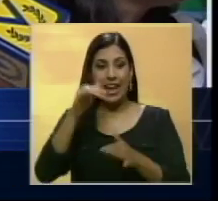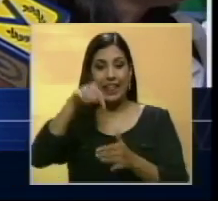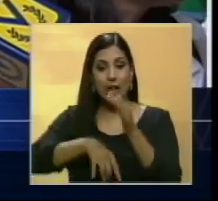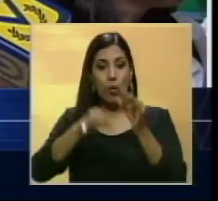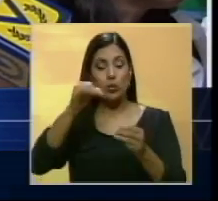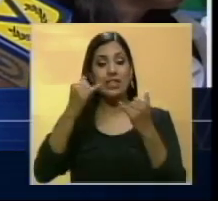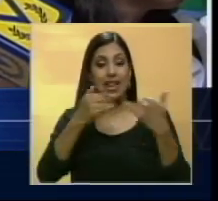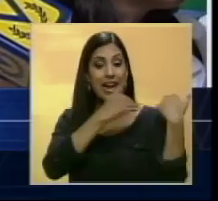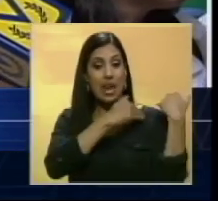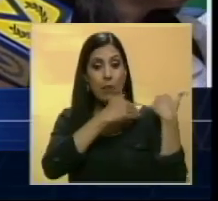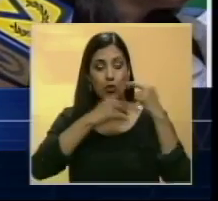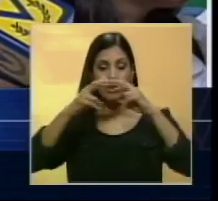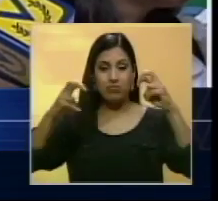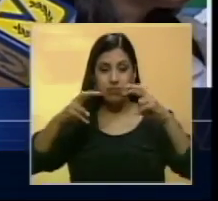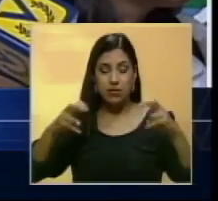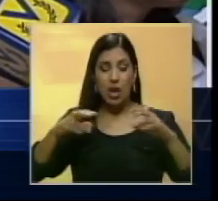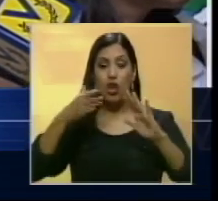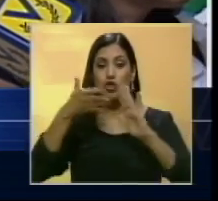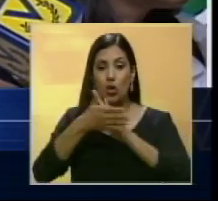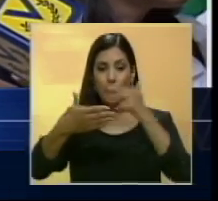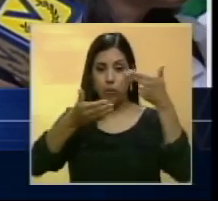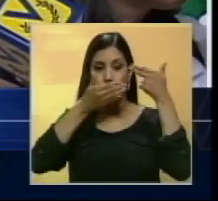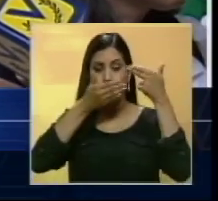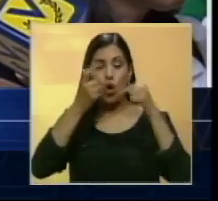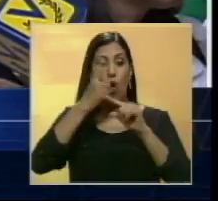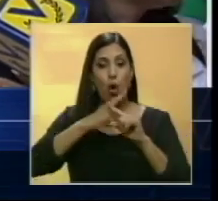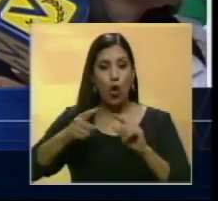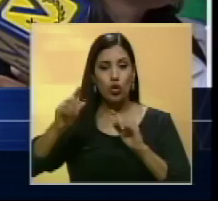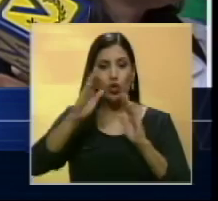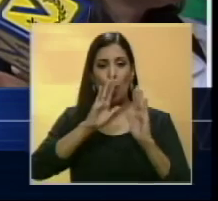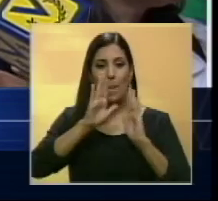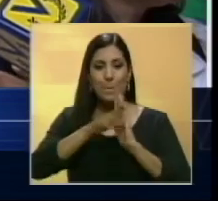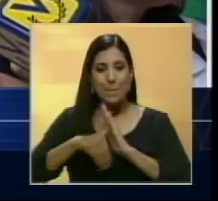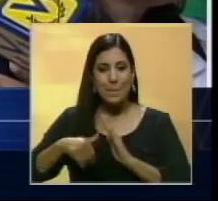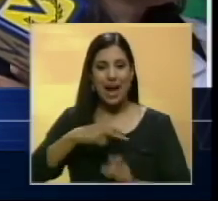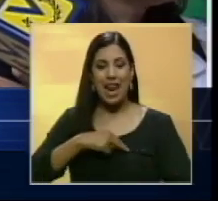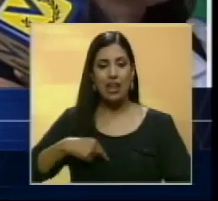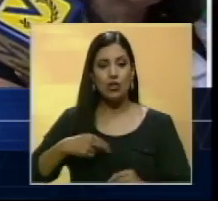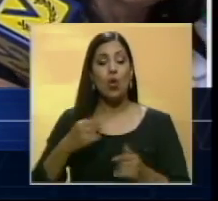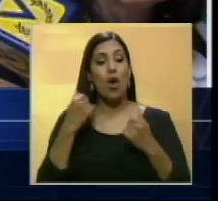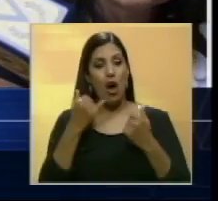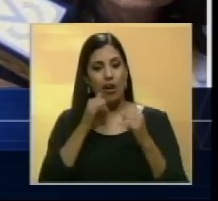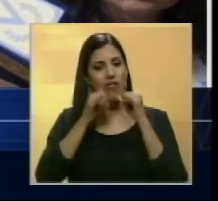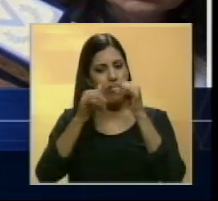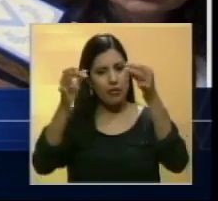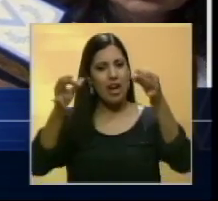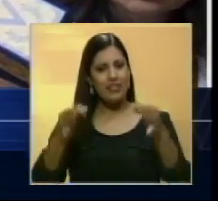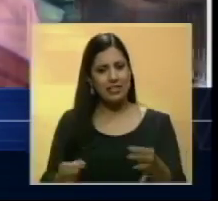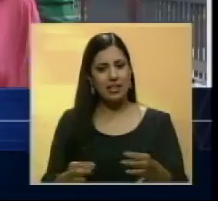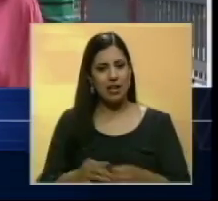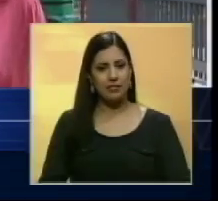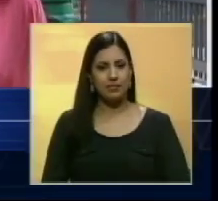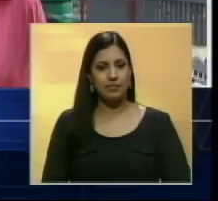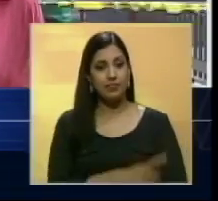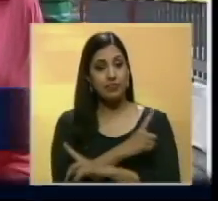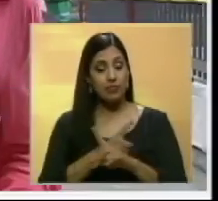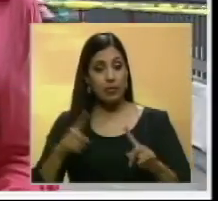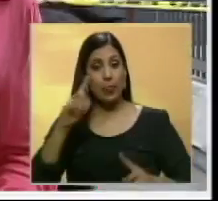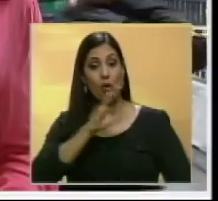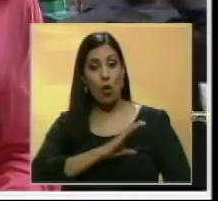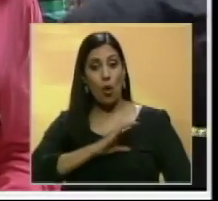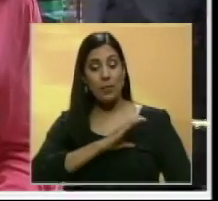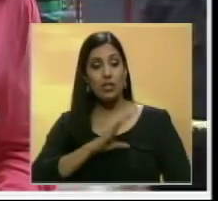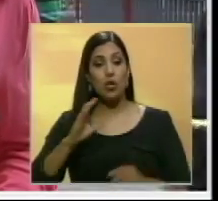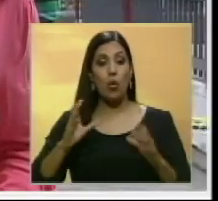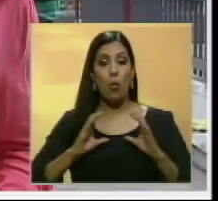de investigación en materia de terrorismo y en materia de delincuencia organizada, den la información oficial. Comisiones del Cuerpo